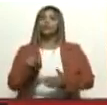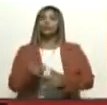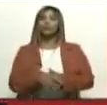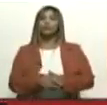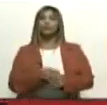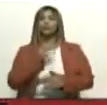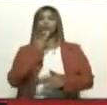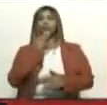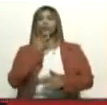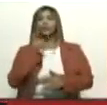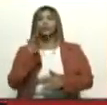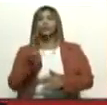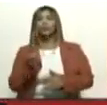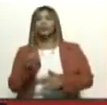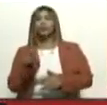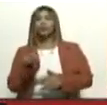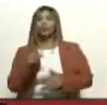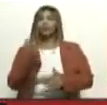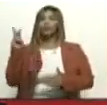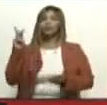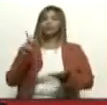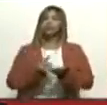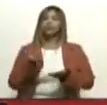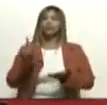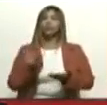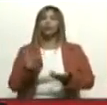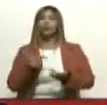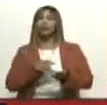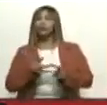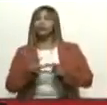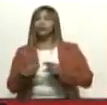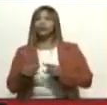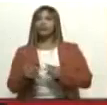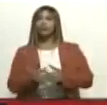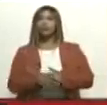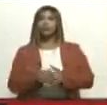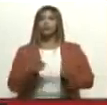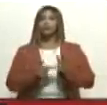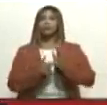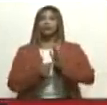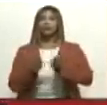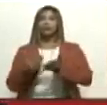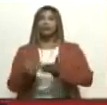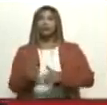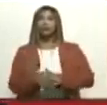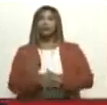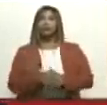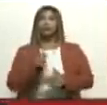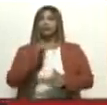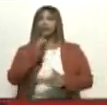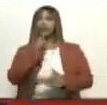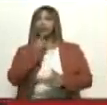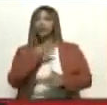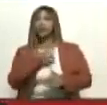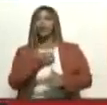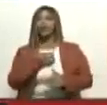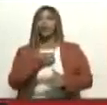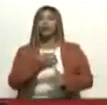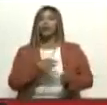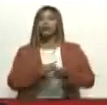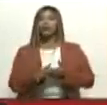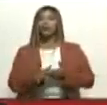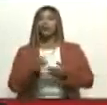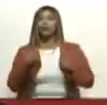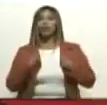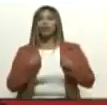por ejemplo, Geraldina Colotti, que acaba de llegar de Italia, entonces, bueno, ya está, hoy presenta su libro, El Secreto, que es una novela que tiene que ver con